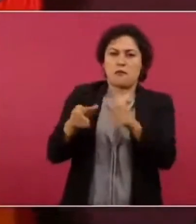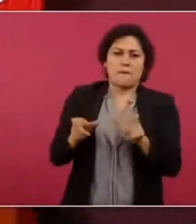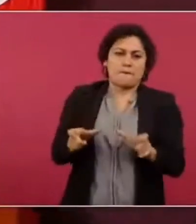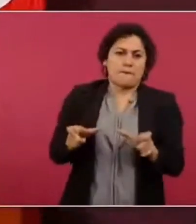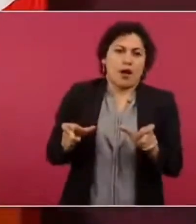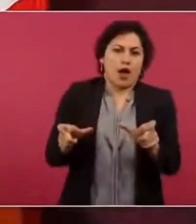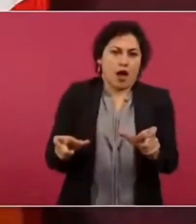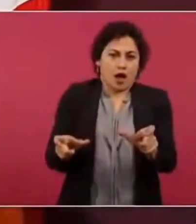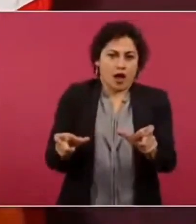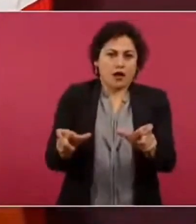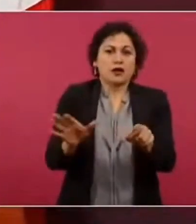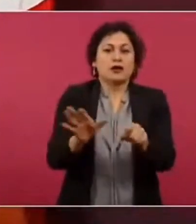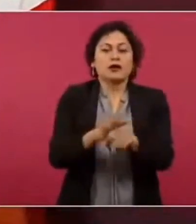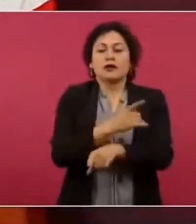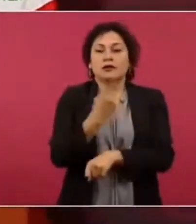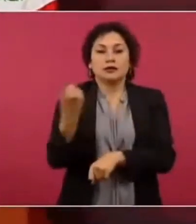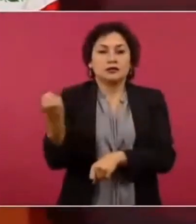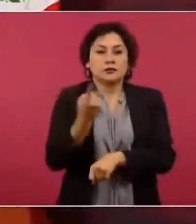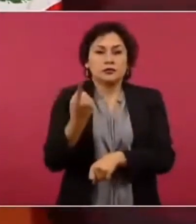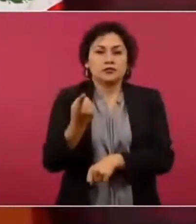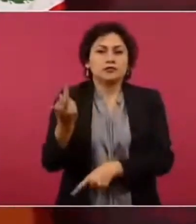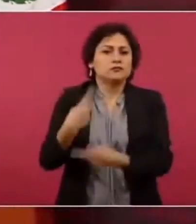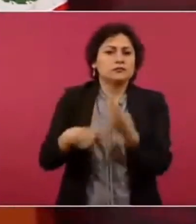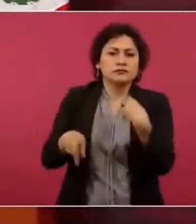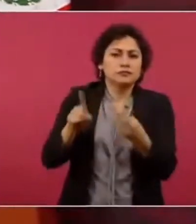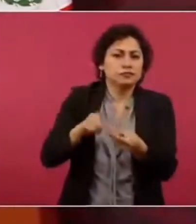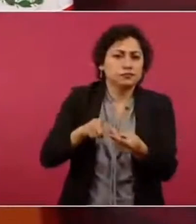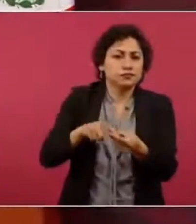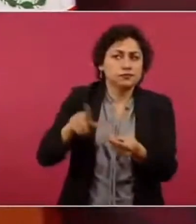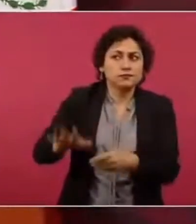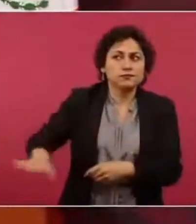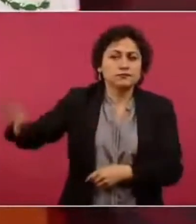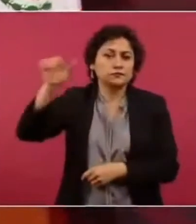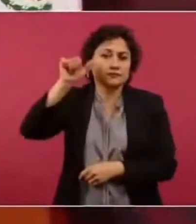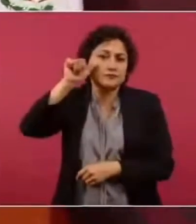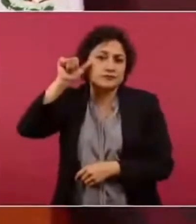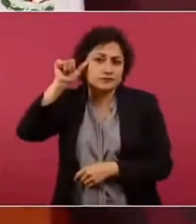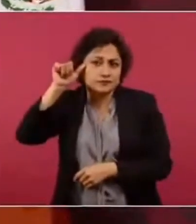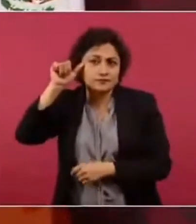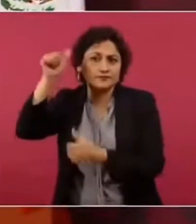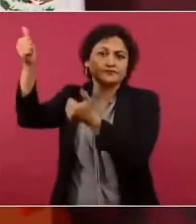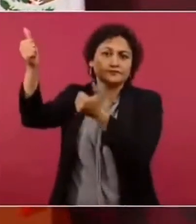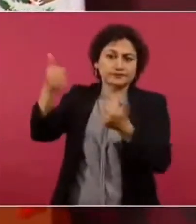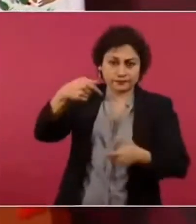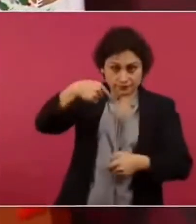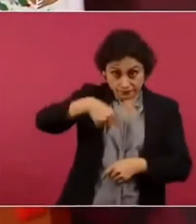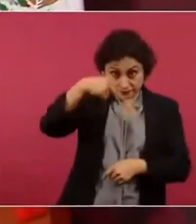porque el fentanilo llega de Asia a México y no solo a México.